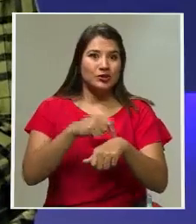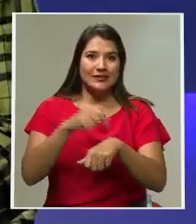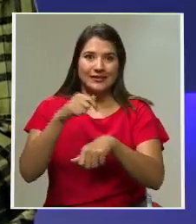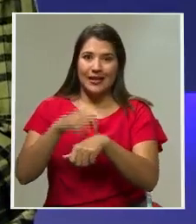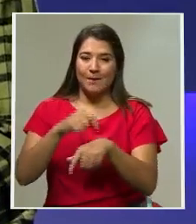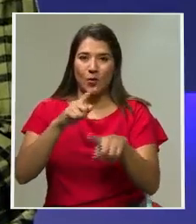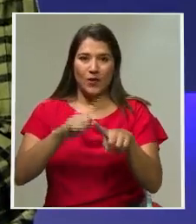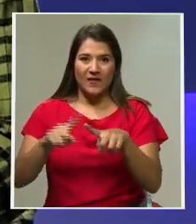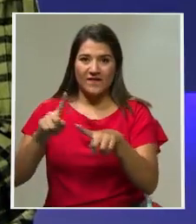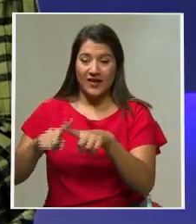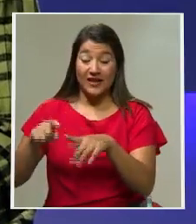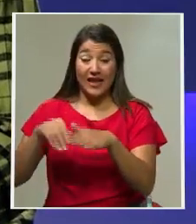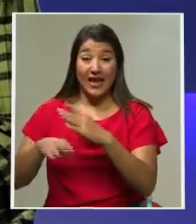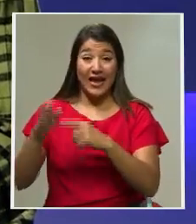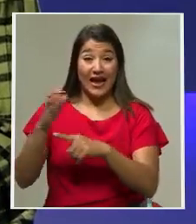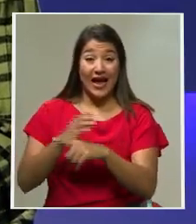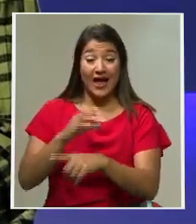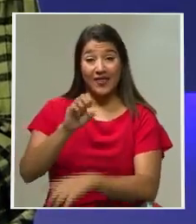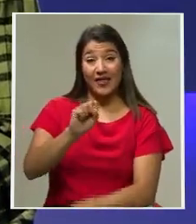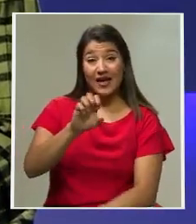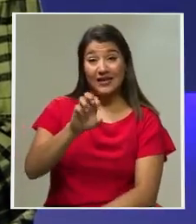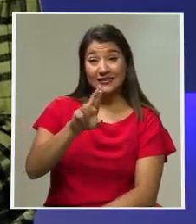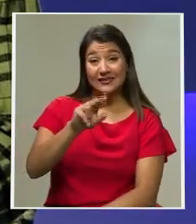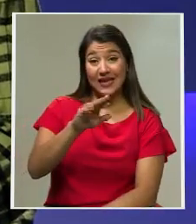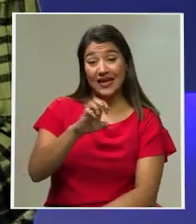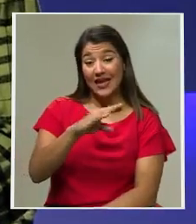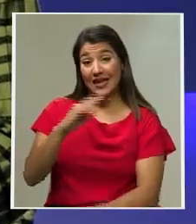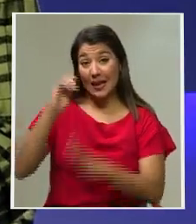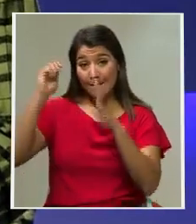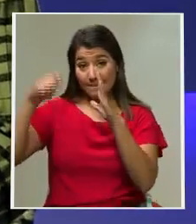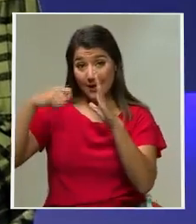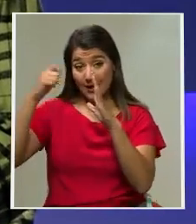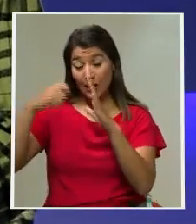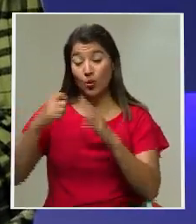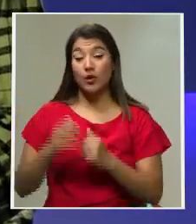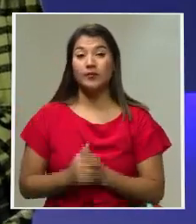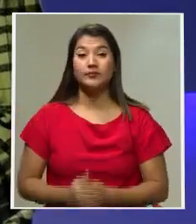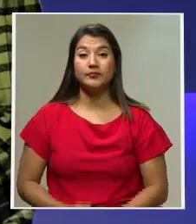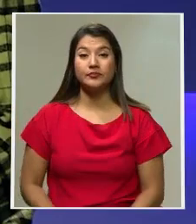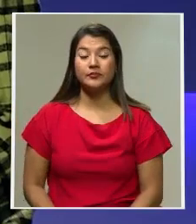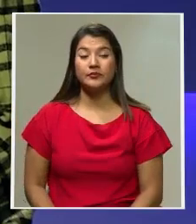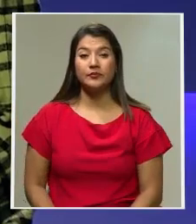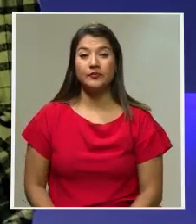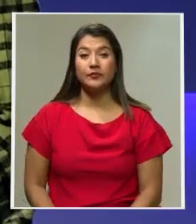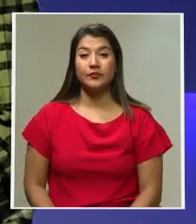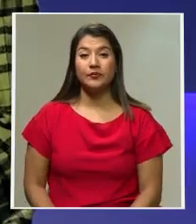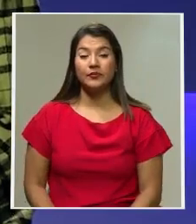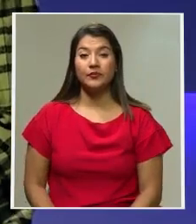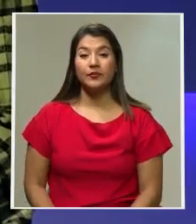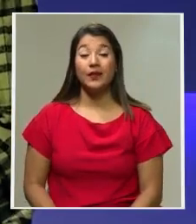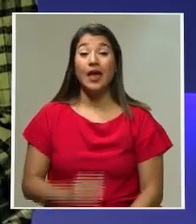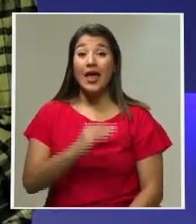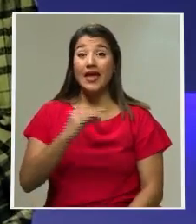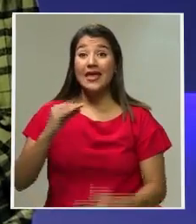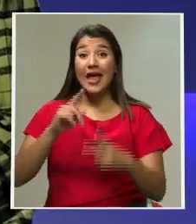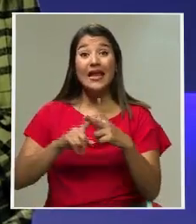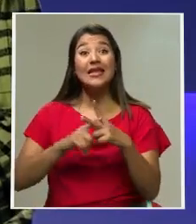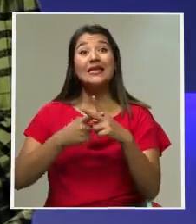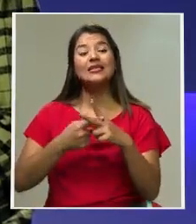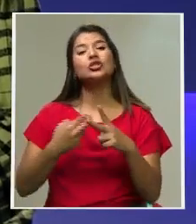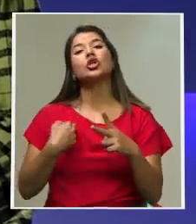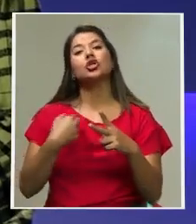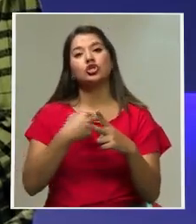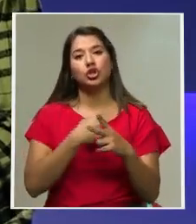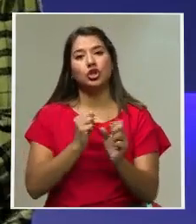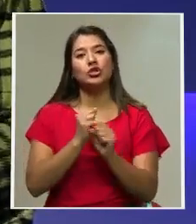la serie y en la película, como señalaba antes y como señalaba también María. Y en la introducción hacemos la analogía con el